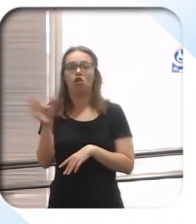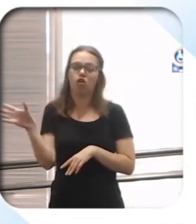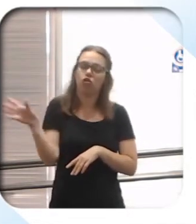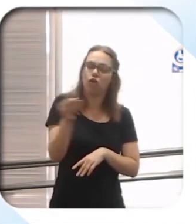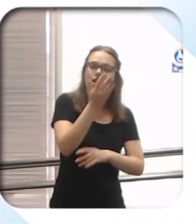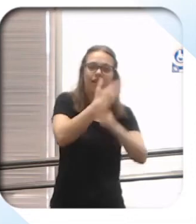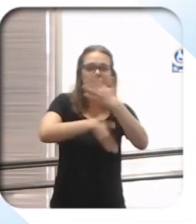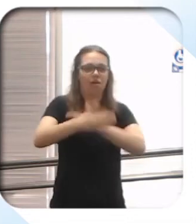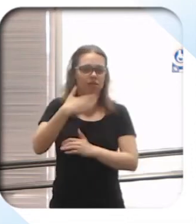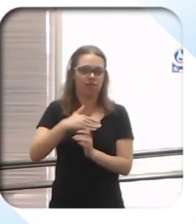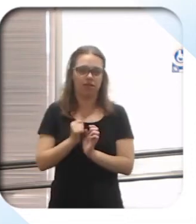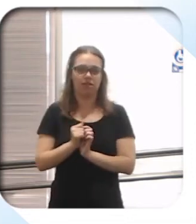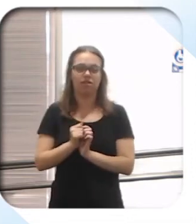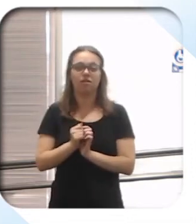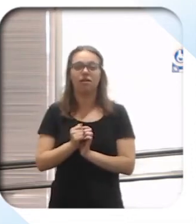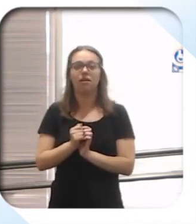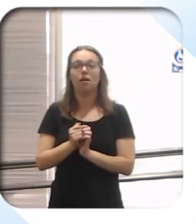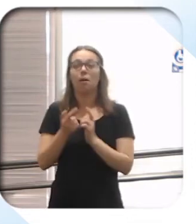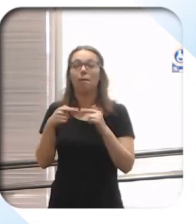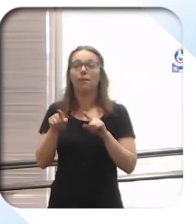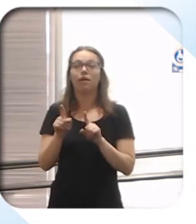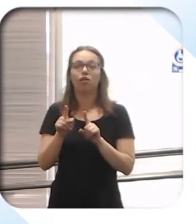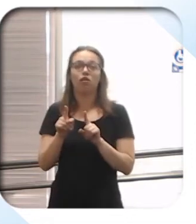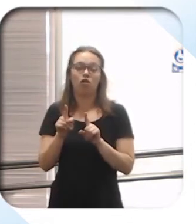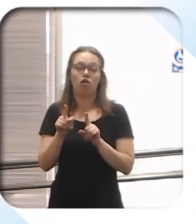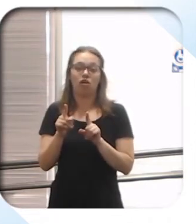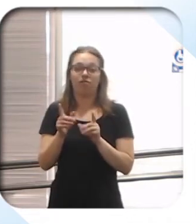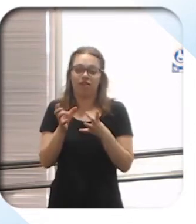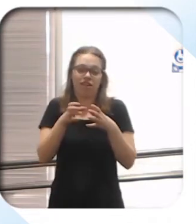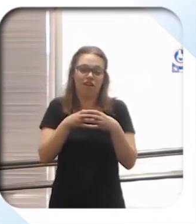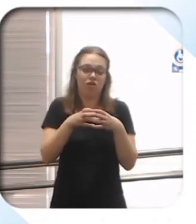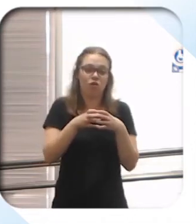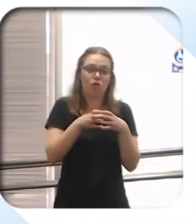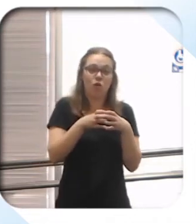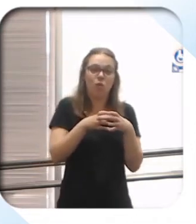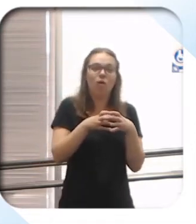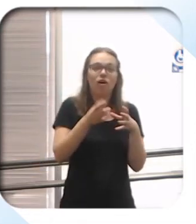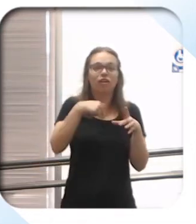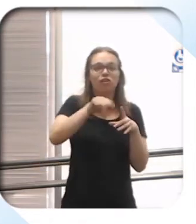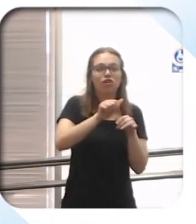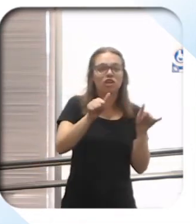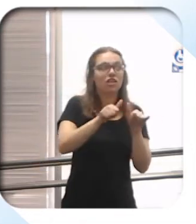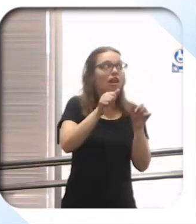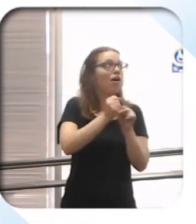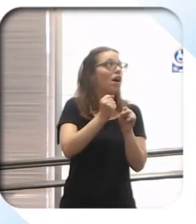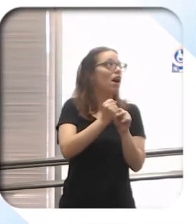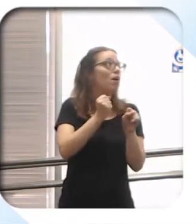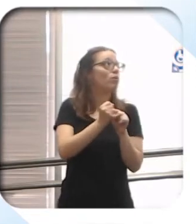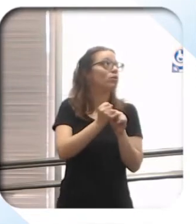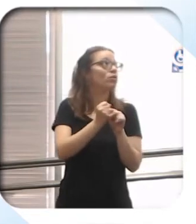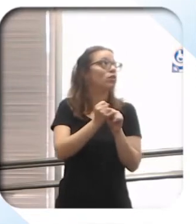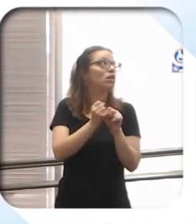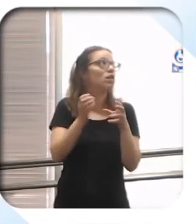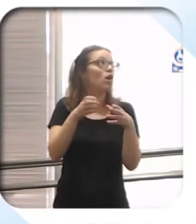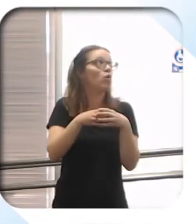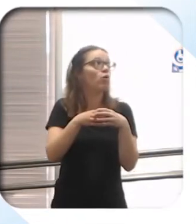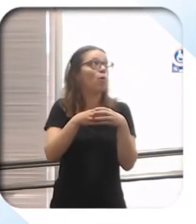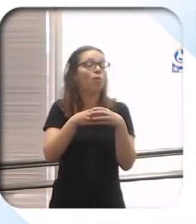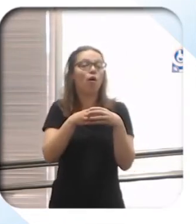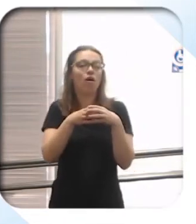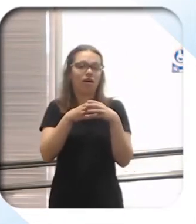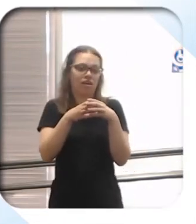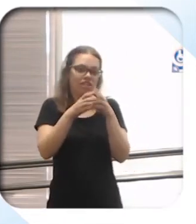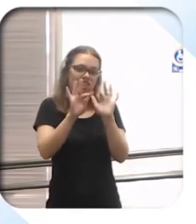de discapacidades. Pero bueno, formo parte del equipo de Mielo Meningocel, entre otras cosas, y tengo este grupo de jóvenes que